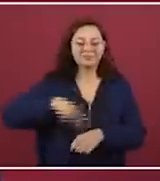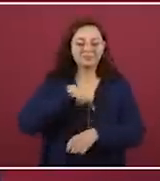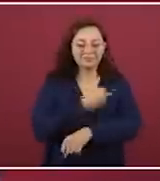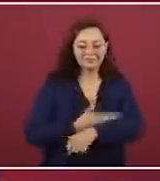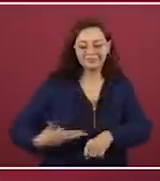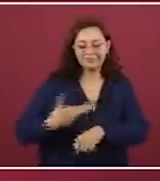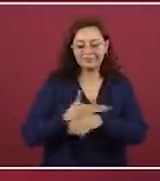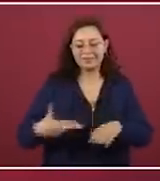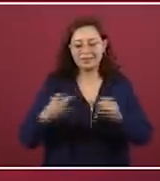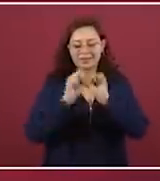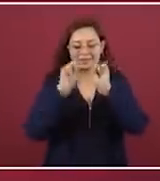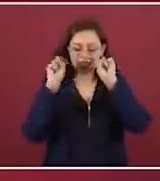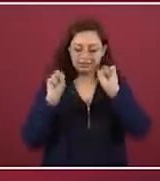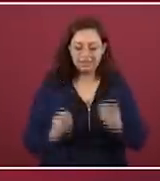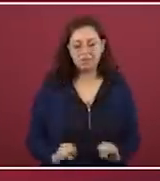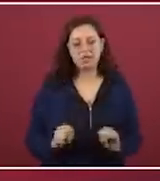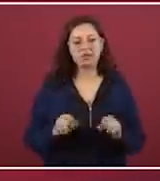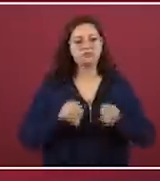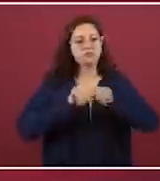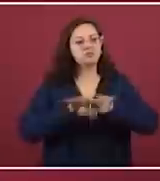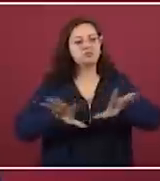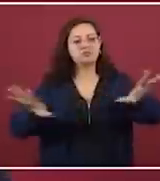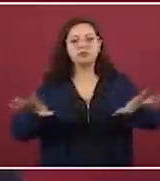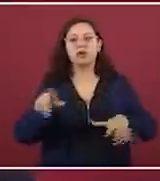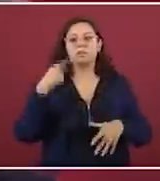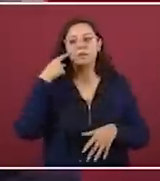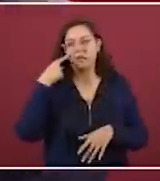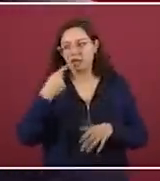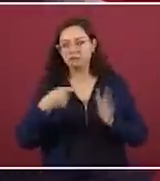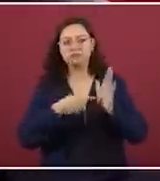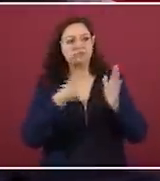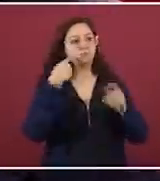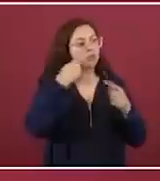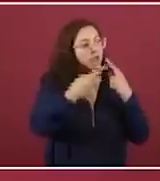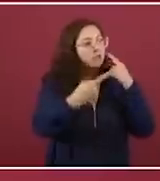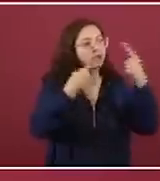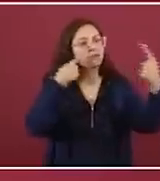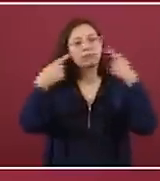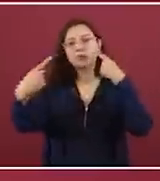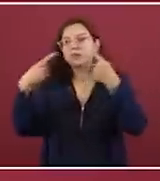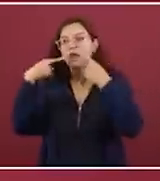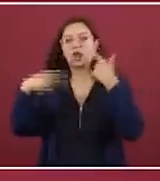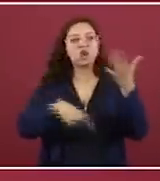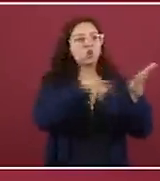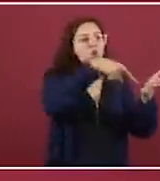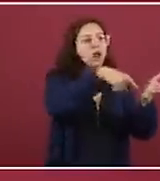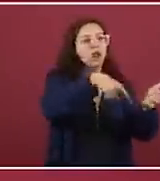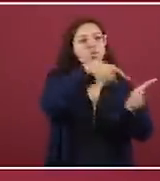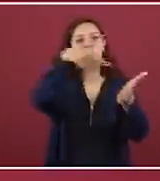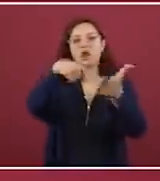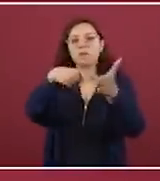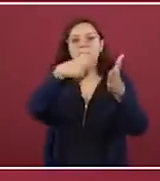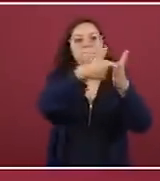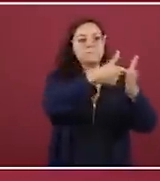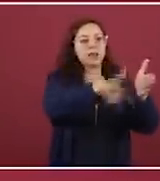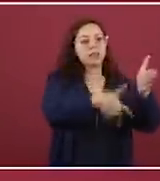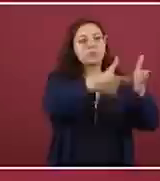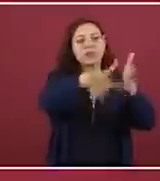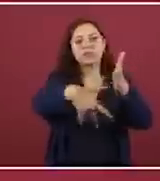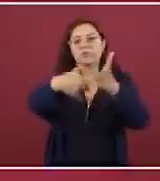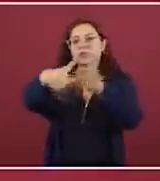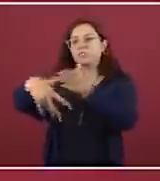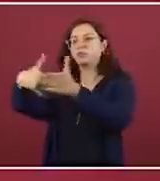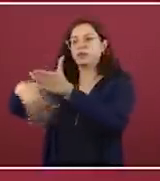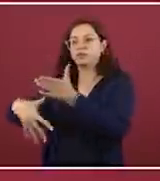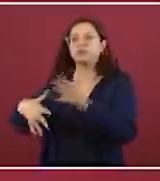dónde están los precios más bajos. En general, en estos días